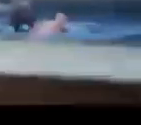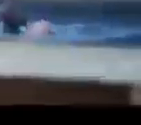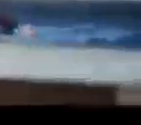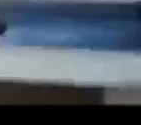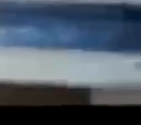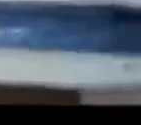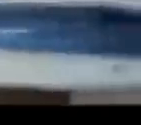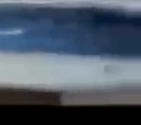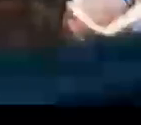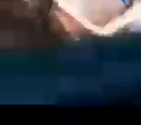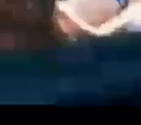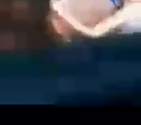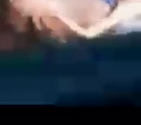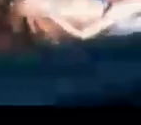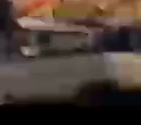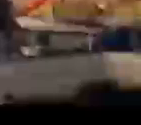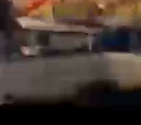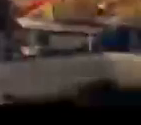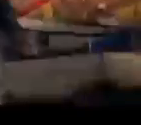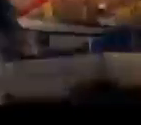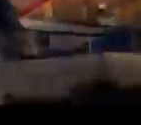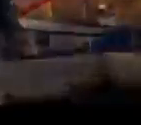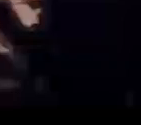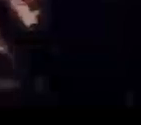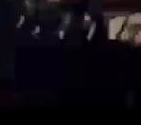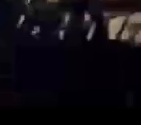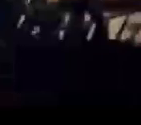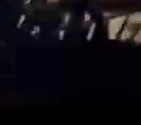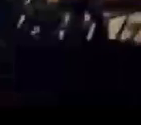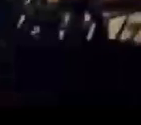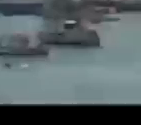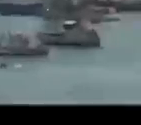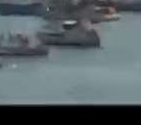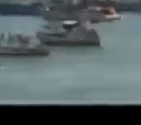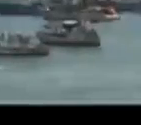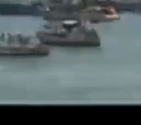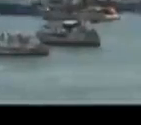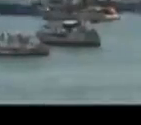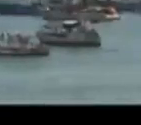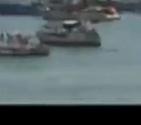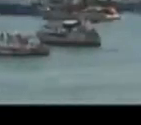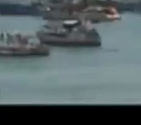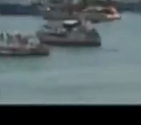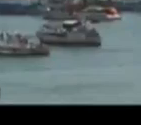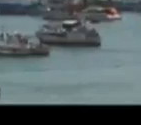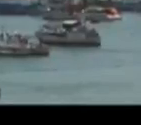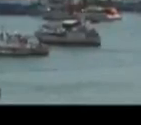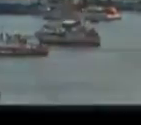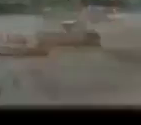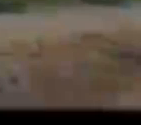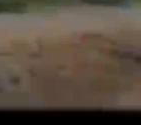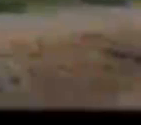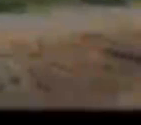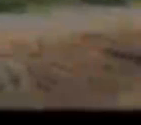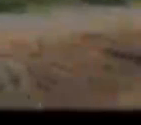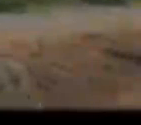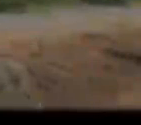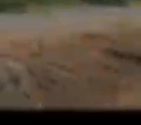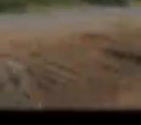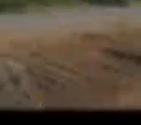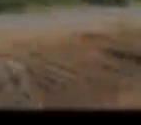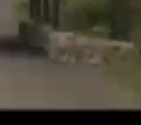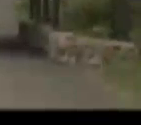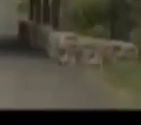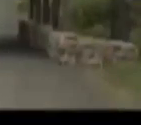ciudades más importantes de la provincia está Manta, principal puerto y el segundo más importante del país después de Guayaquil. Otros